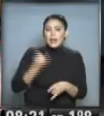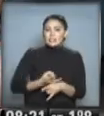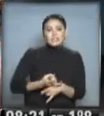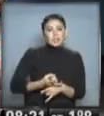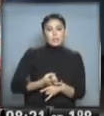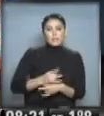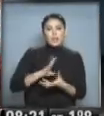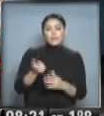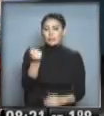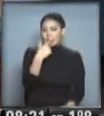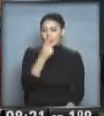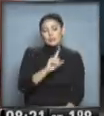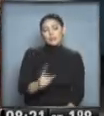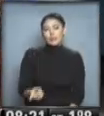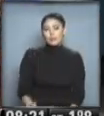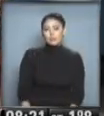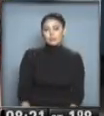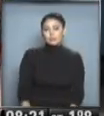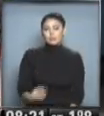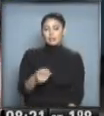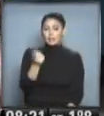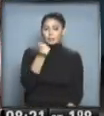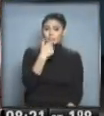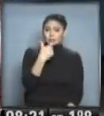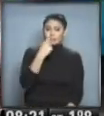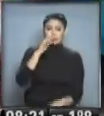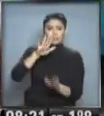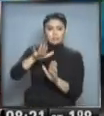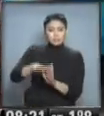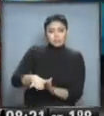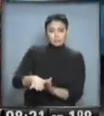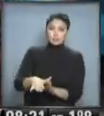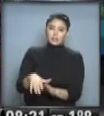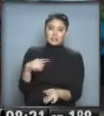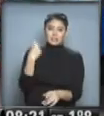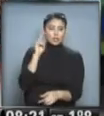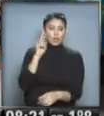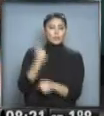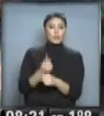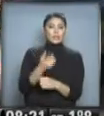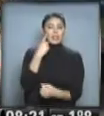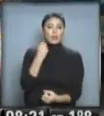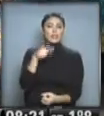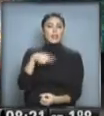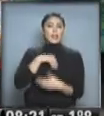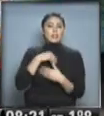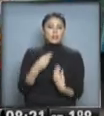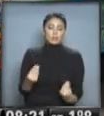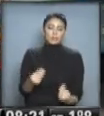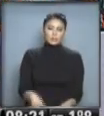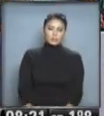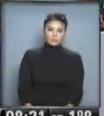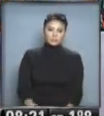a través de la medicación que aplaca y que no nos deja ver realmente qué es lo que le pasa